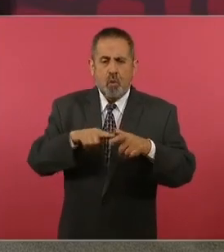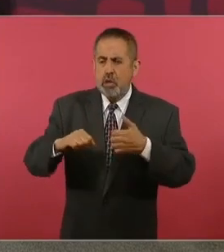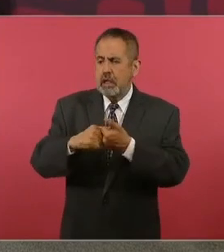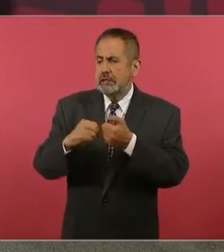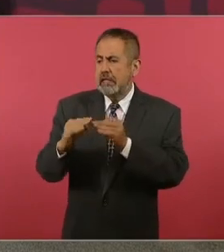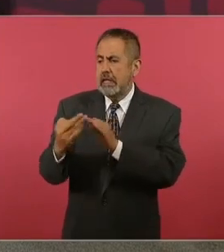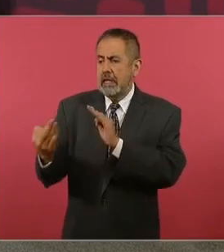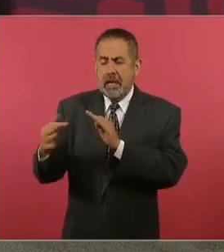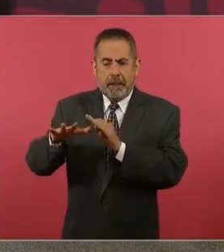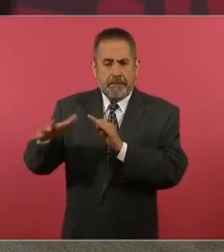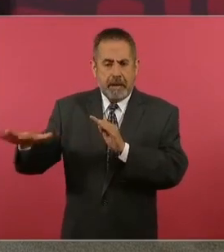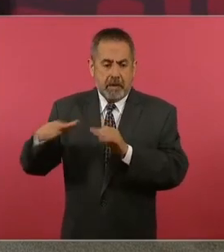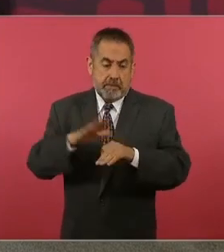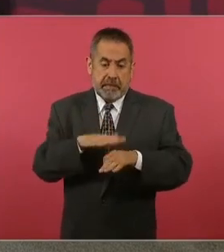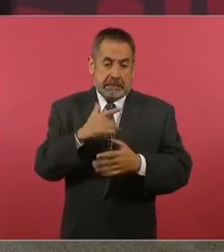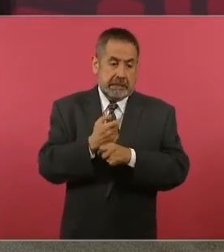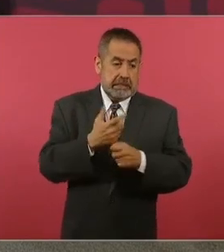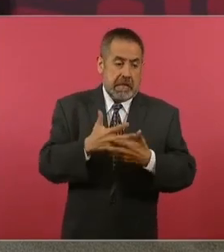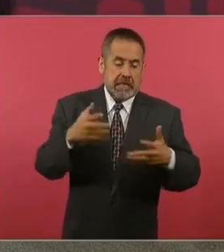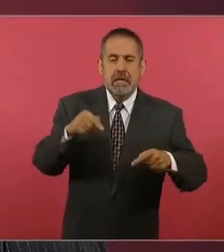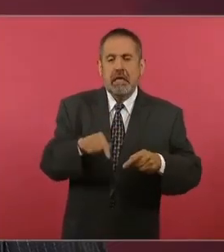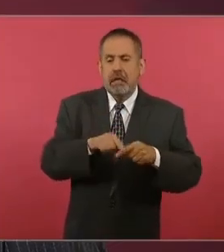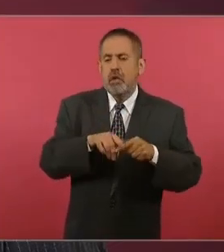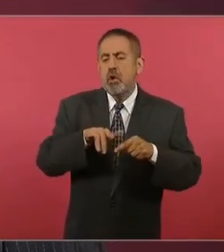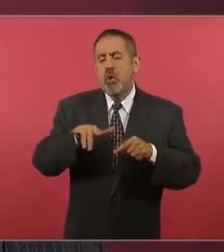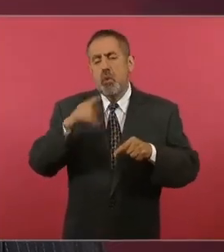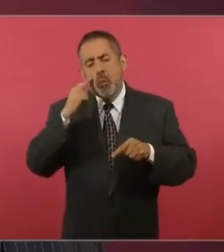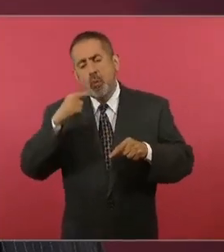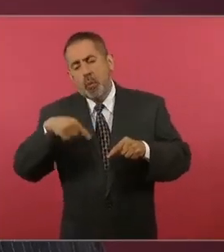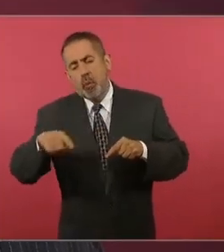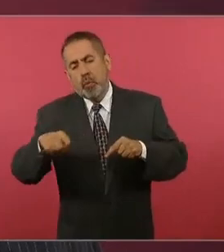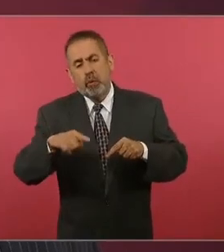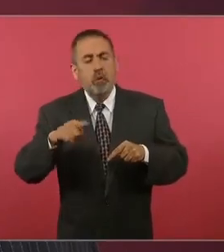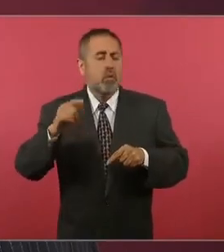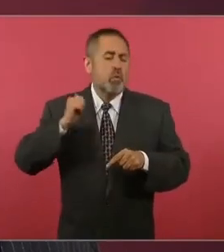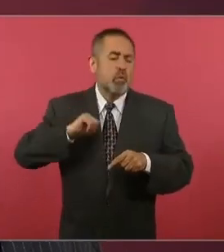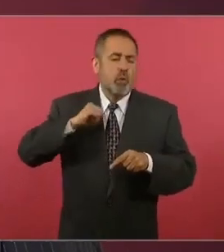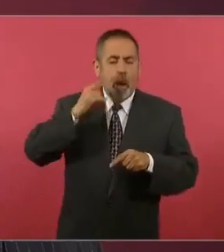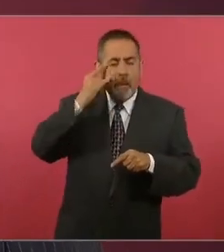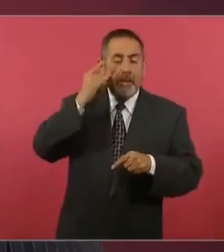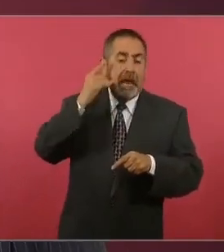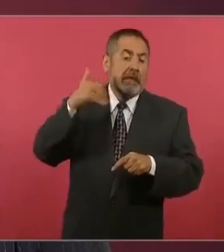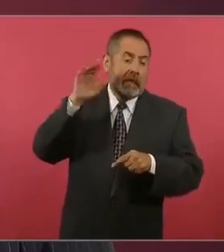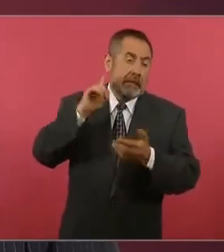costera más grande de México, de los piratas de antes,